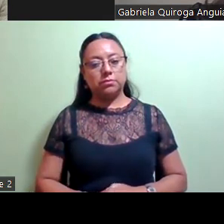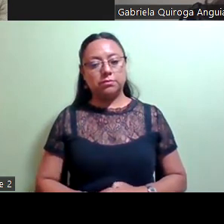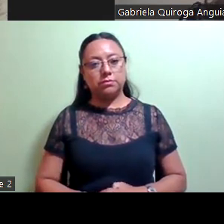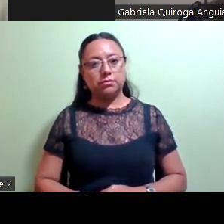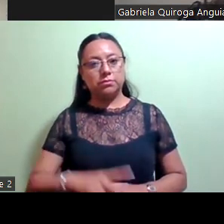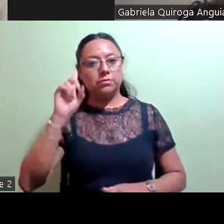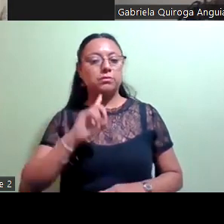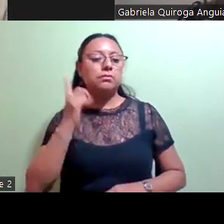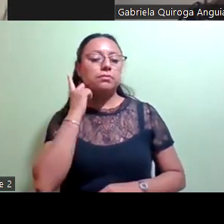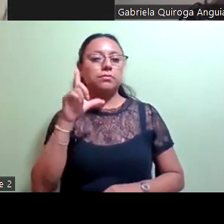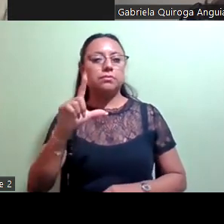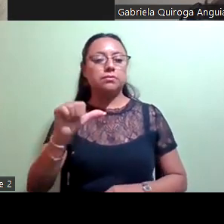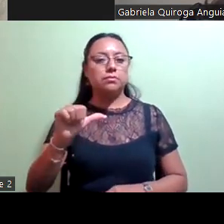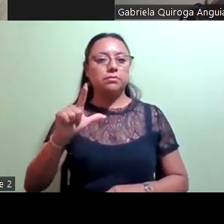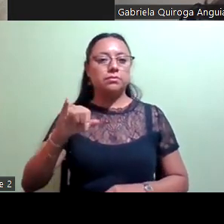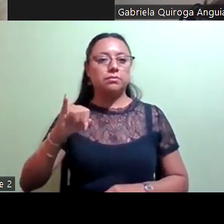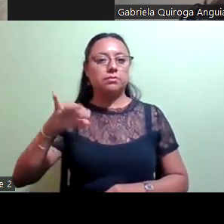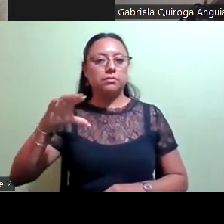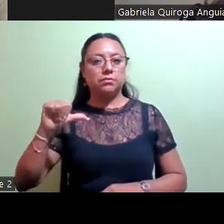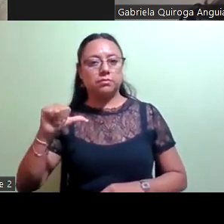Diputada Alicia, no sé si quiere emitir su voto.